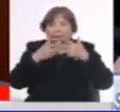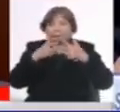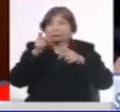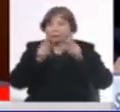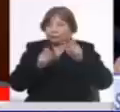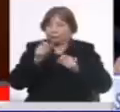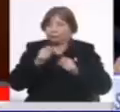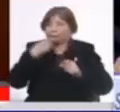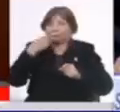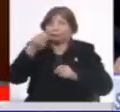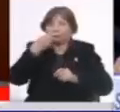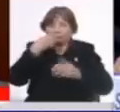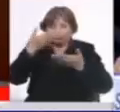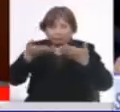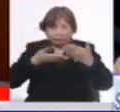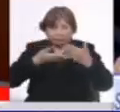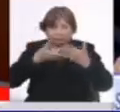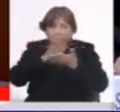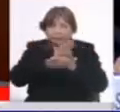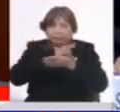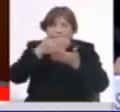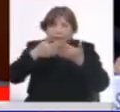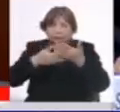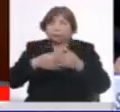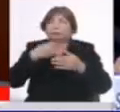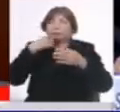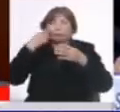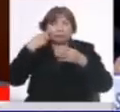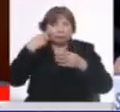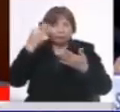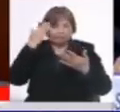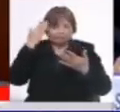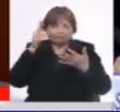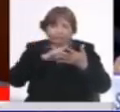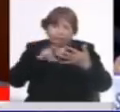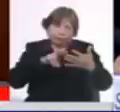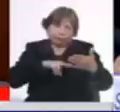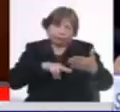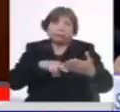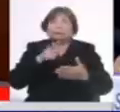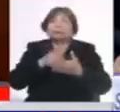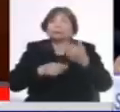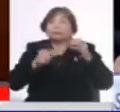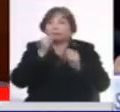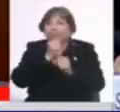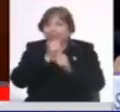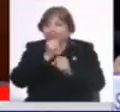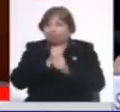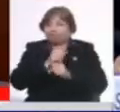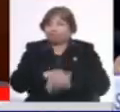personas. Él me emitió un informe de la cual he tomado conocimiento, que se ha estado trabajando